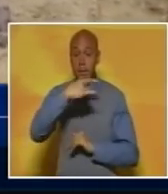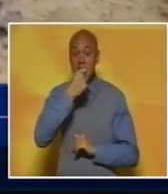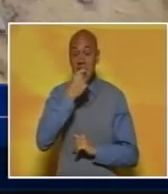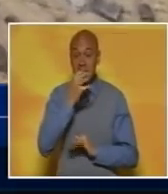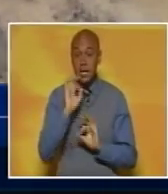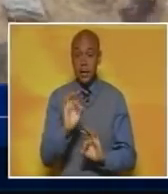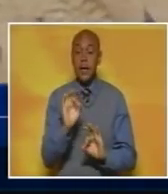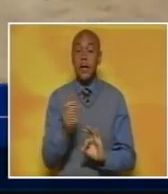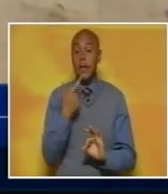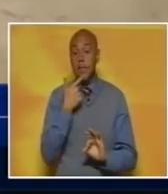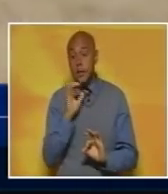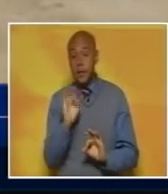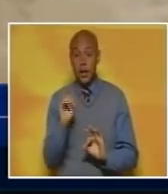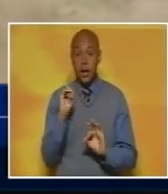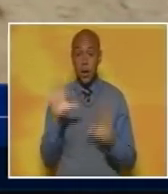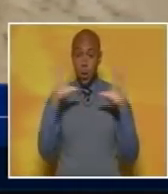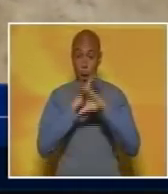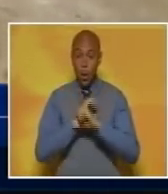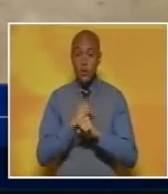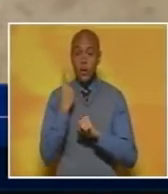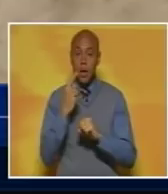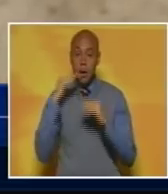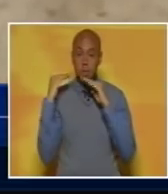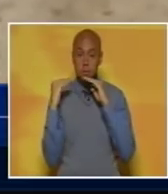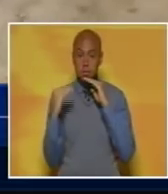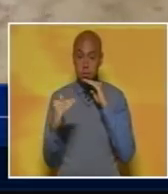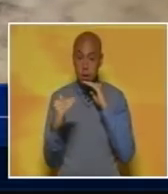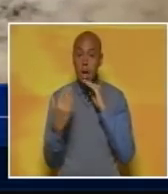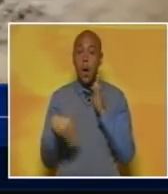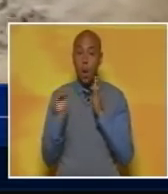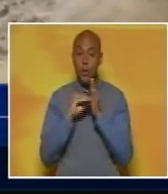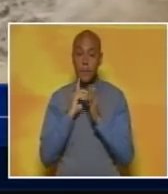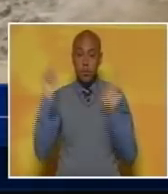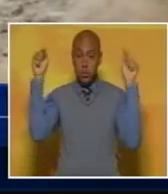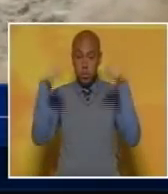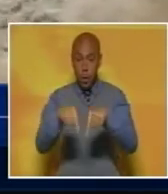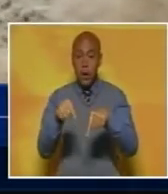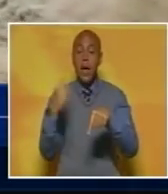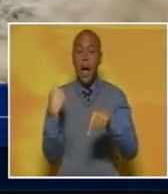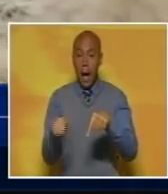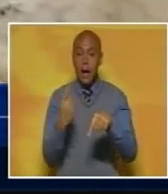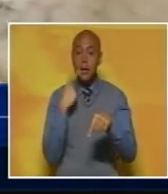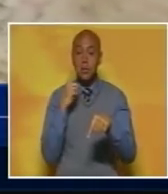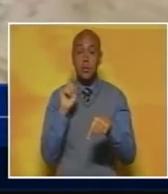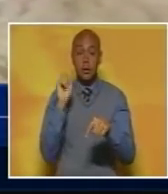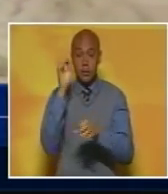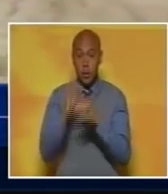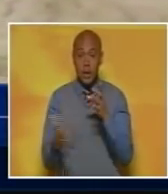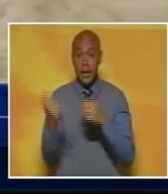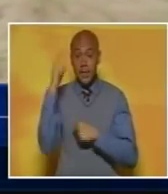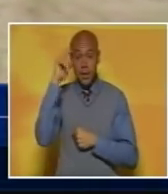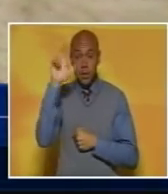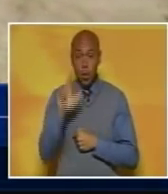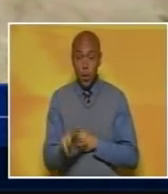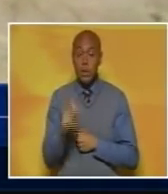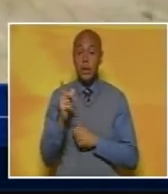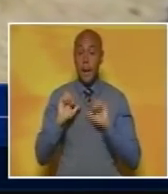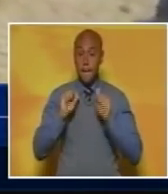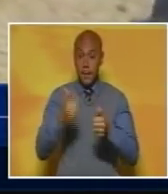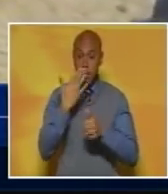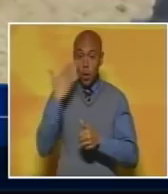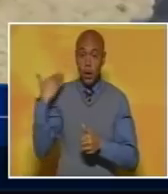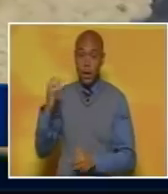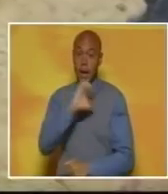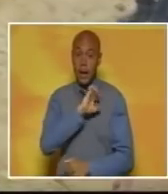se produce después de varias noches de calma en la capital que siguieron al lanzamiento de proyectiles casi a diario desde comienzos del